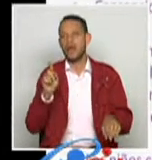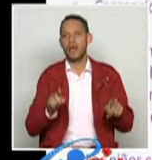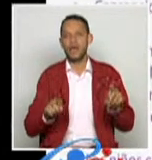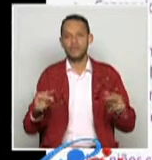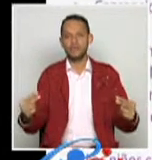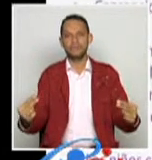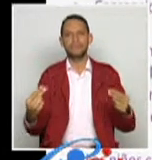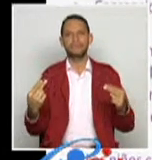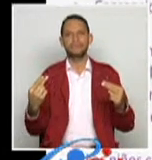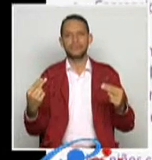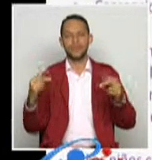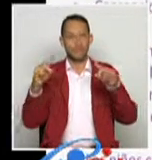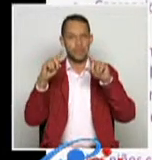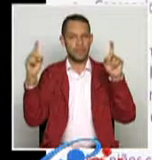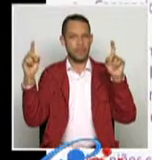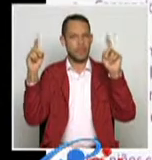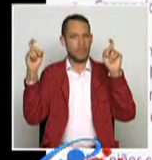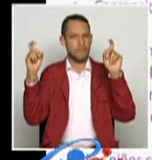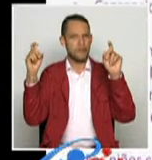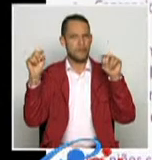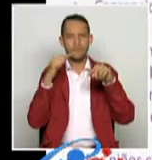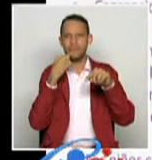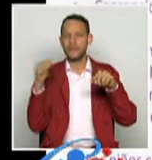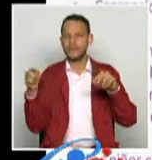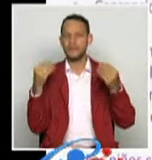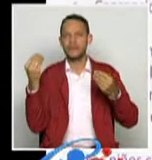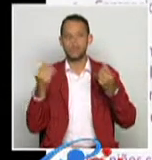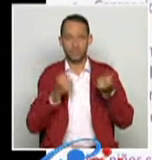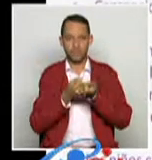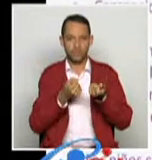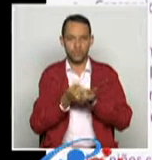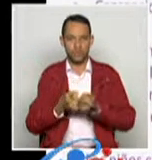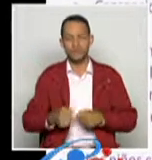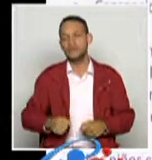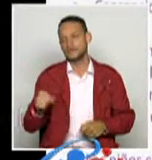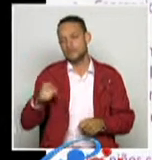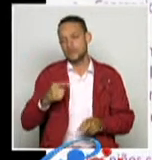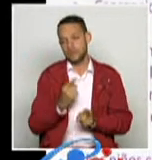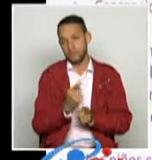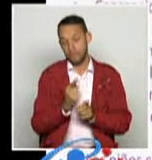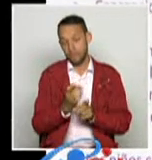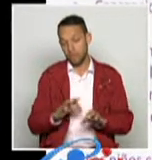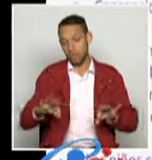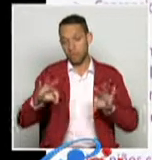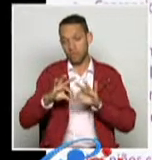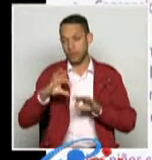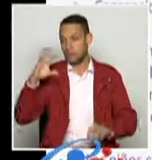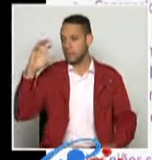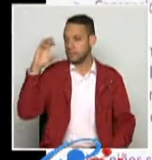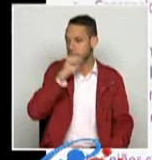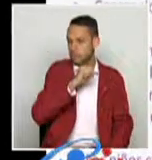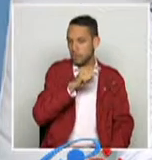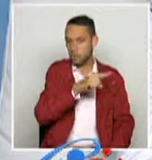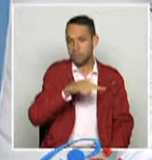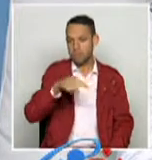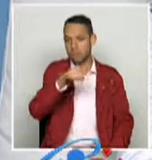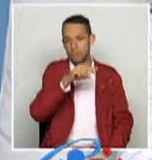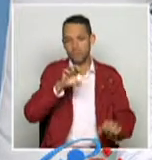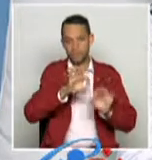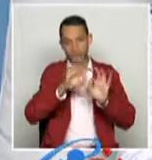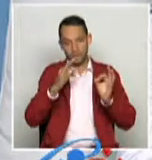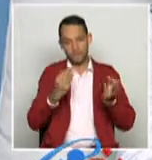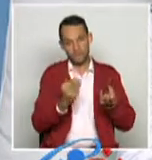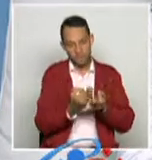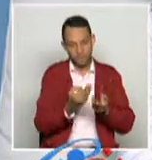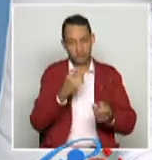leer esta imagen, pero sí el título. ¿Cómo hacerlo? Bueno, es muy importante tenerlo en cuenta porque con base en esto ya las familias